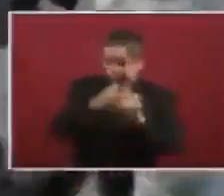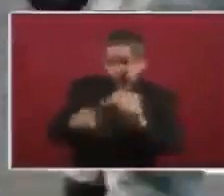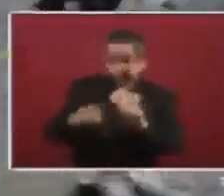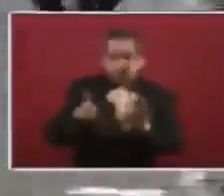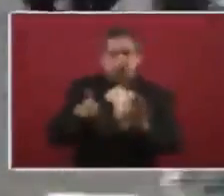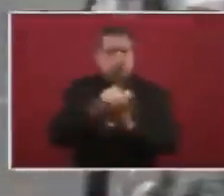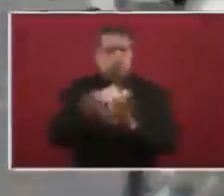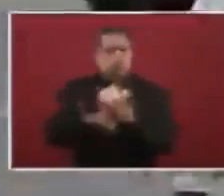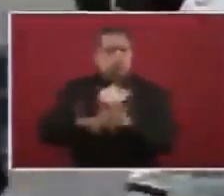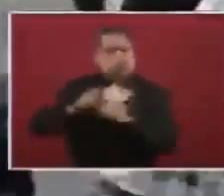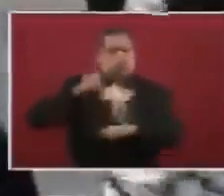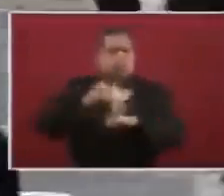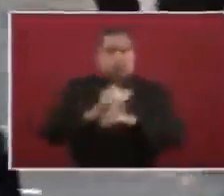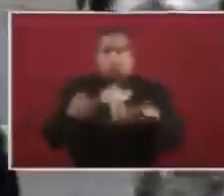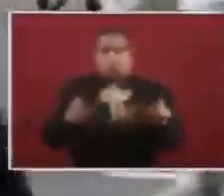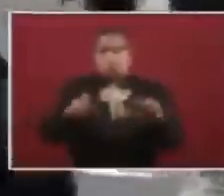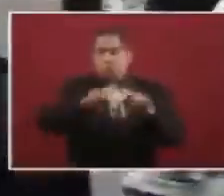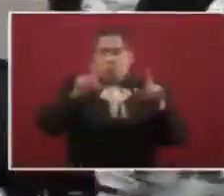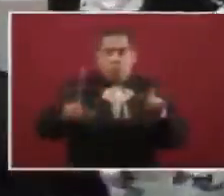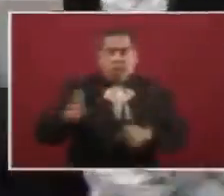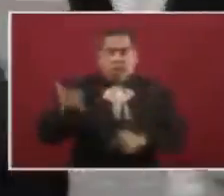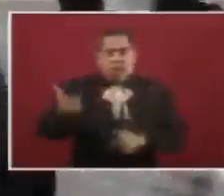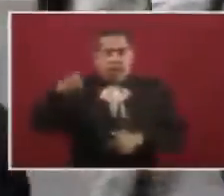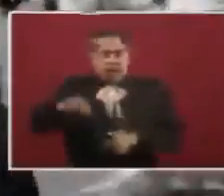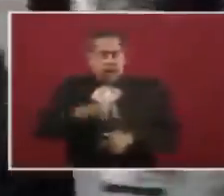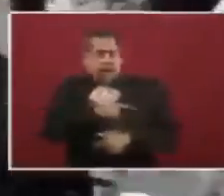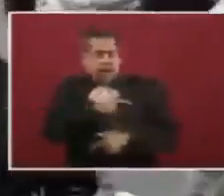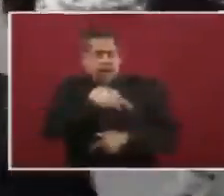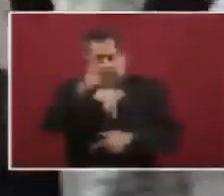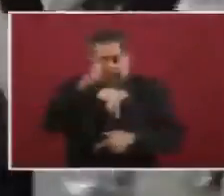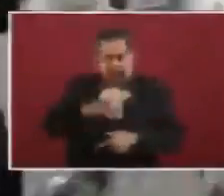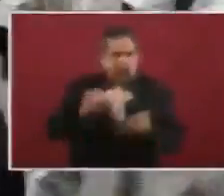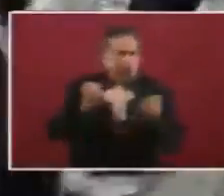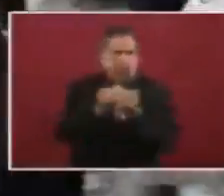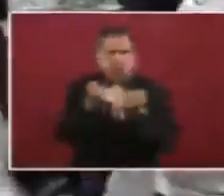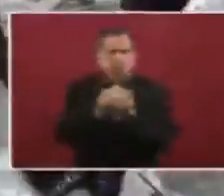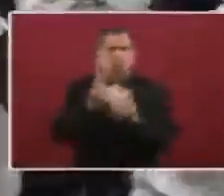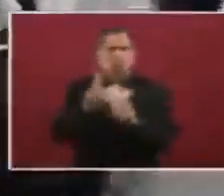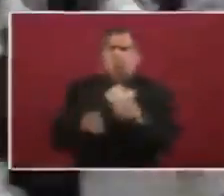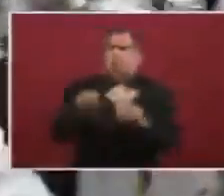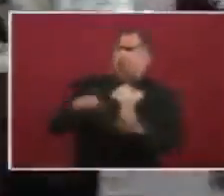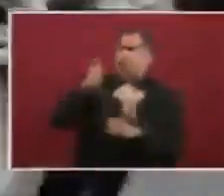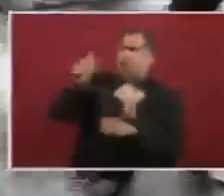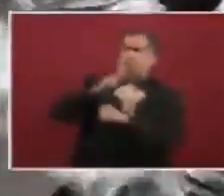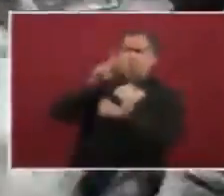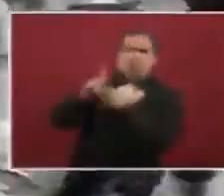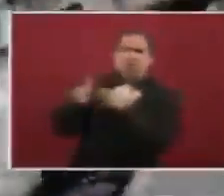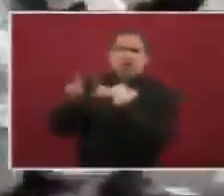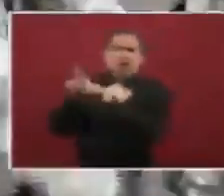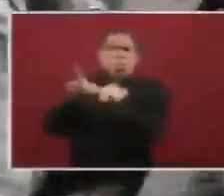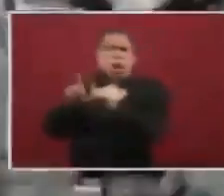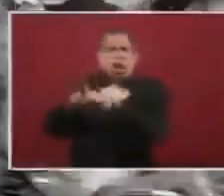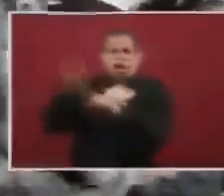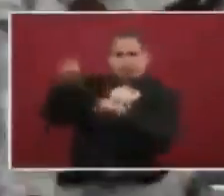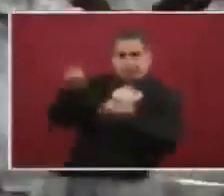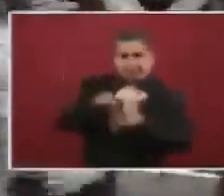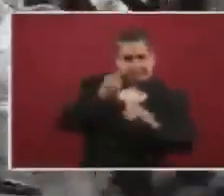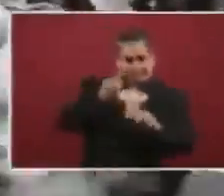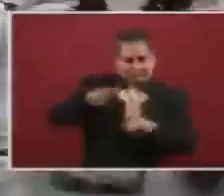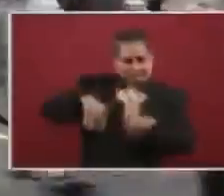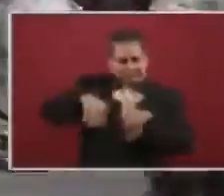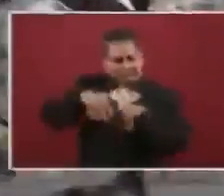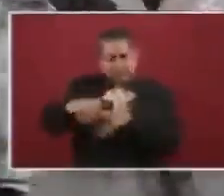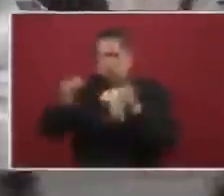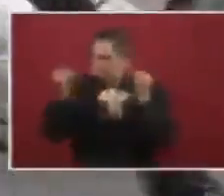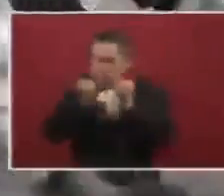pudieron detener de manera pacífica las diferencias entre los gobiernos de Rusia y Ucrania. Por esta razón propuso la